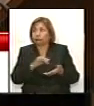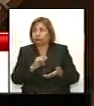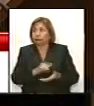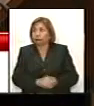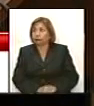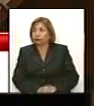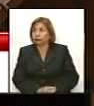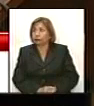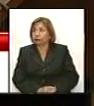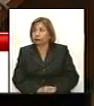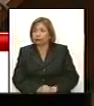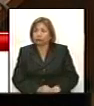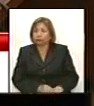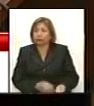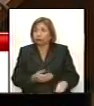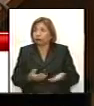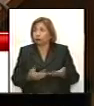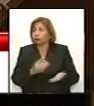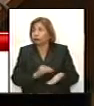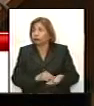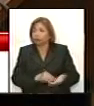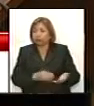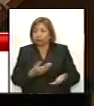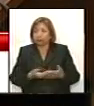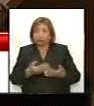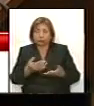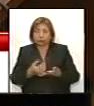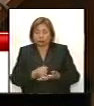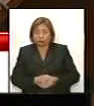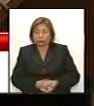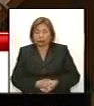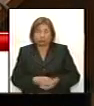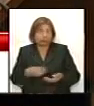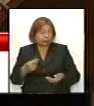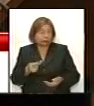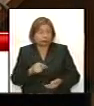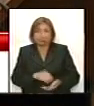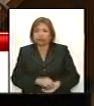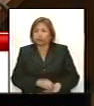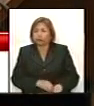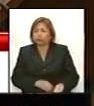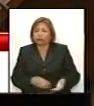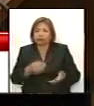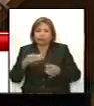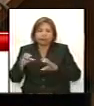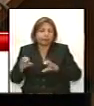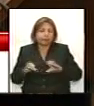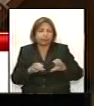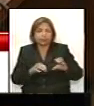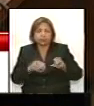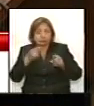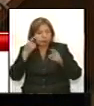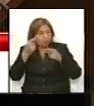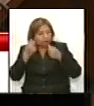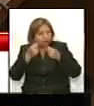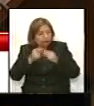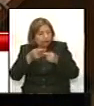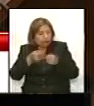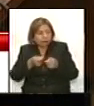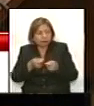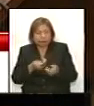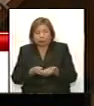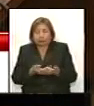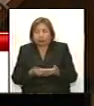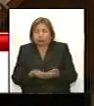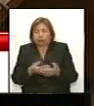fiscales y jueces inmediatamente, a diferencia del sistema Constelación, que es inmediatamente. Se hizo con una buena intención, y es que las empresas